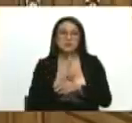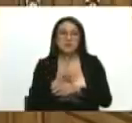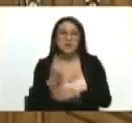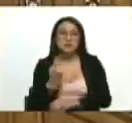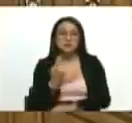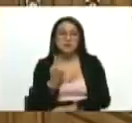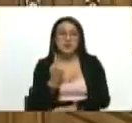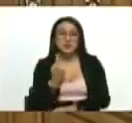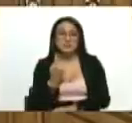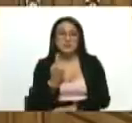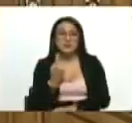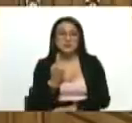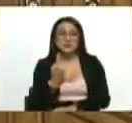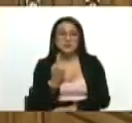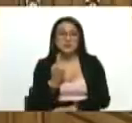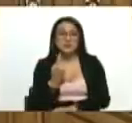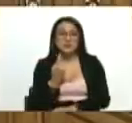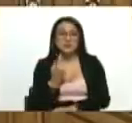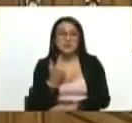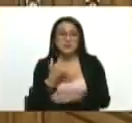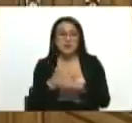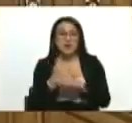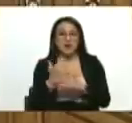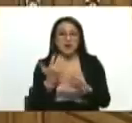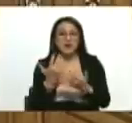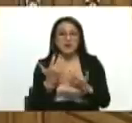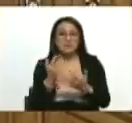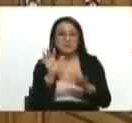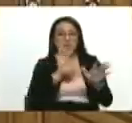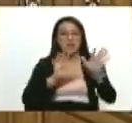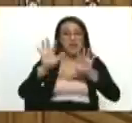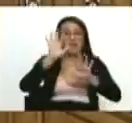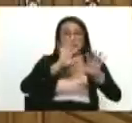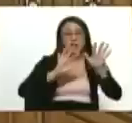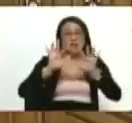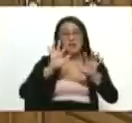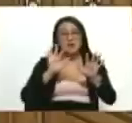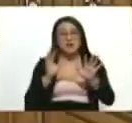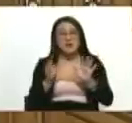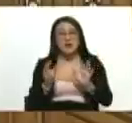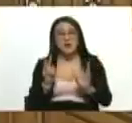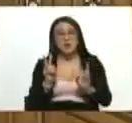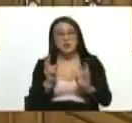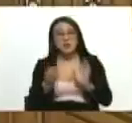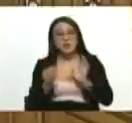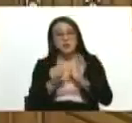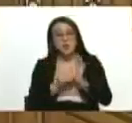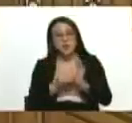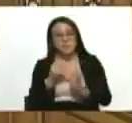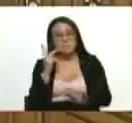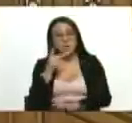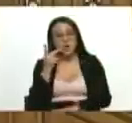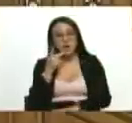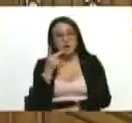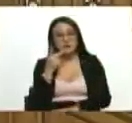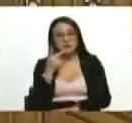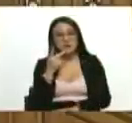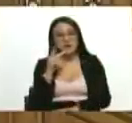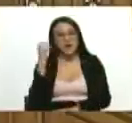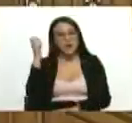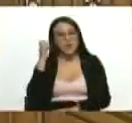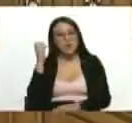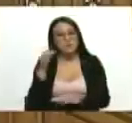una cortina de humo, forman parte de esa política que Europa quiere